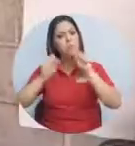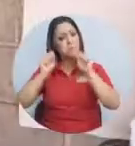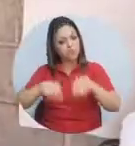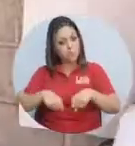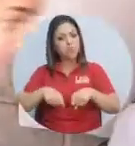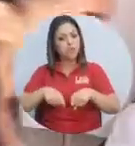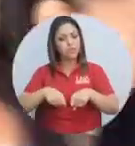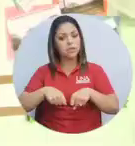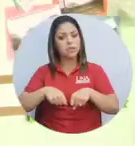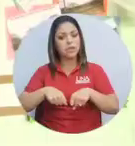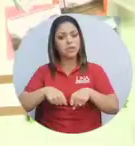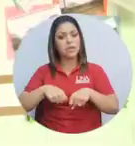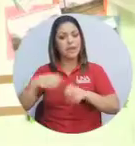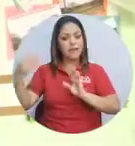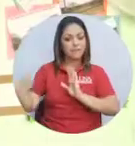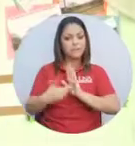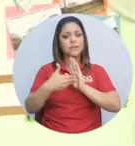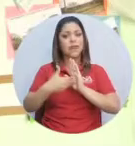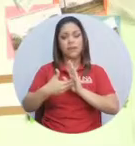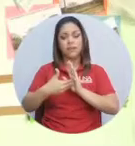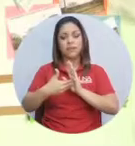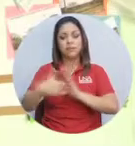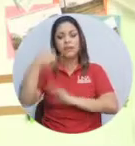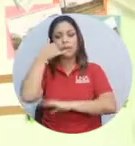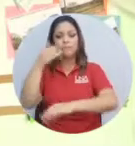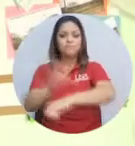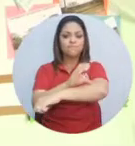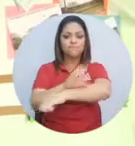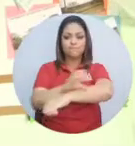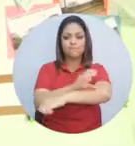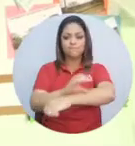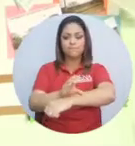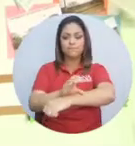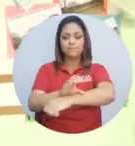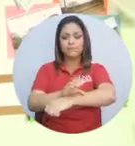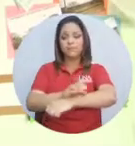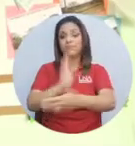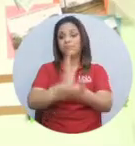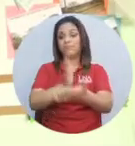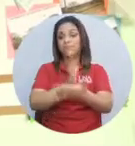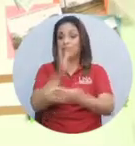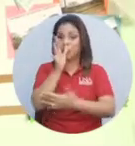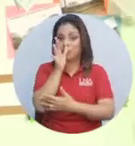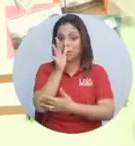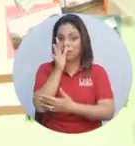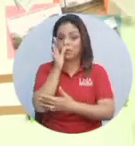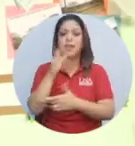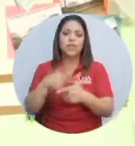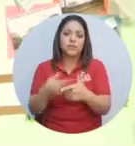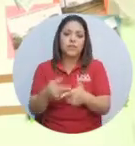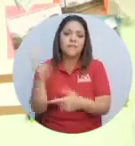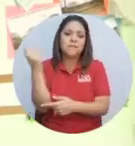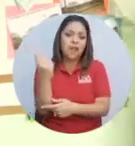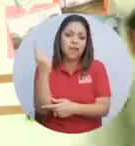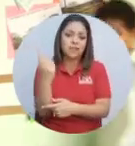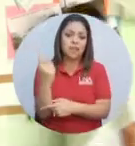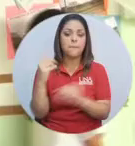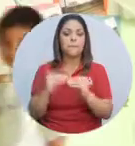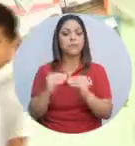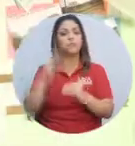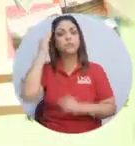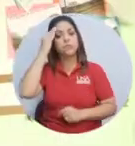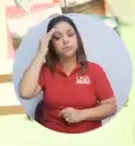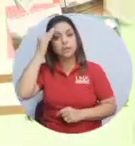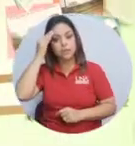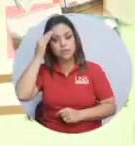están siendo víctimas de ciberbullying, ¿verdad? Y yo creo que a veces falta como esta conciencia también de parte